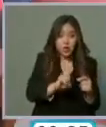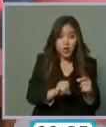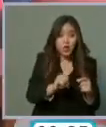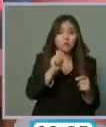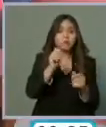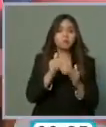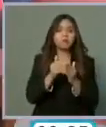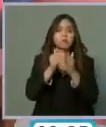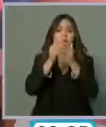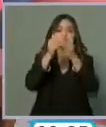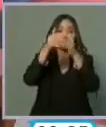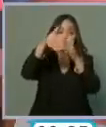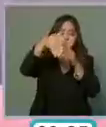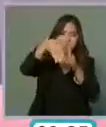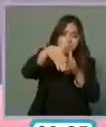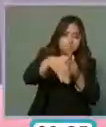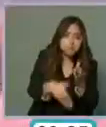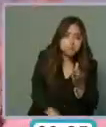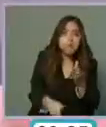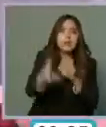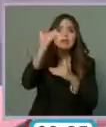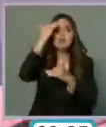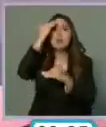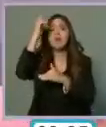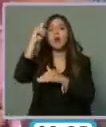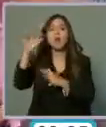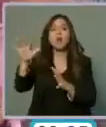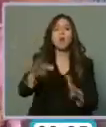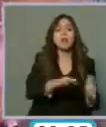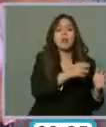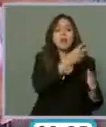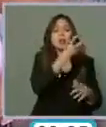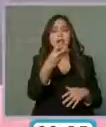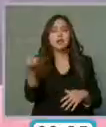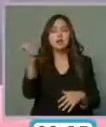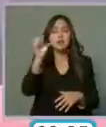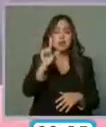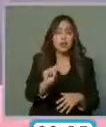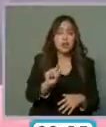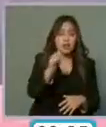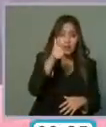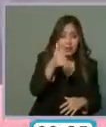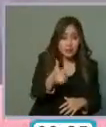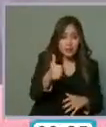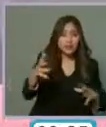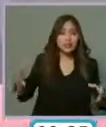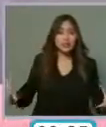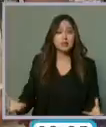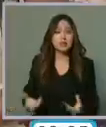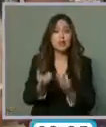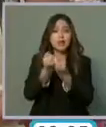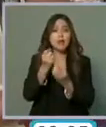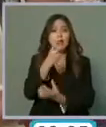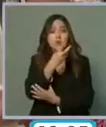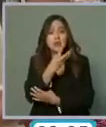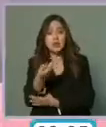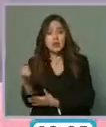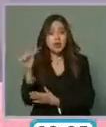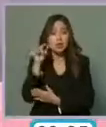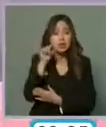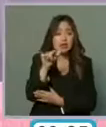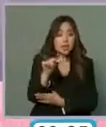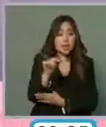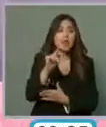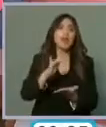la nave, hubo un naufragio, había muy mal tiempo, 376 personas, de los cuales se salvaron 317, gracias a los